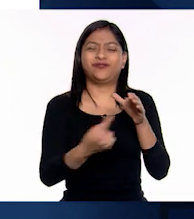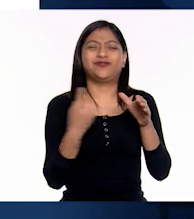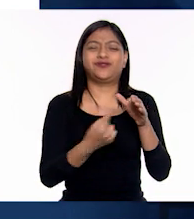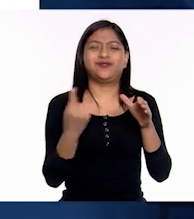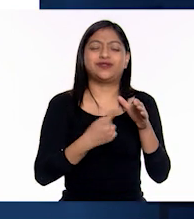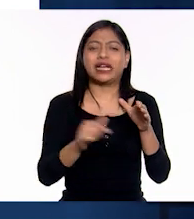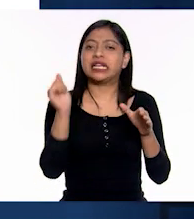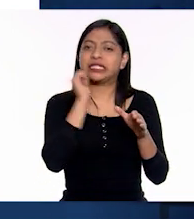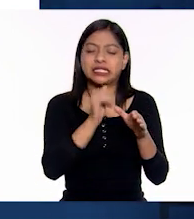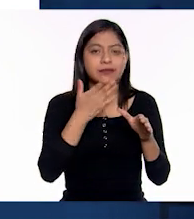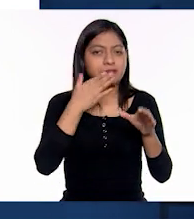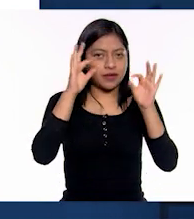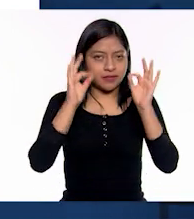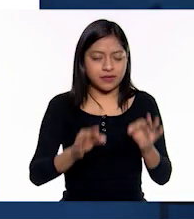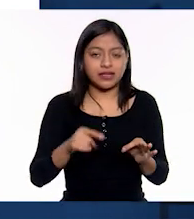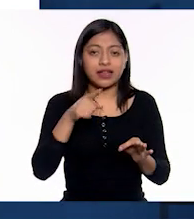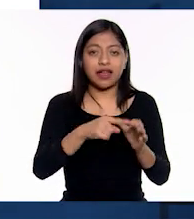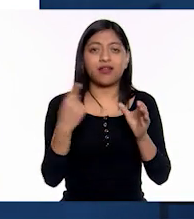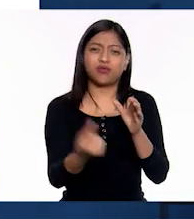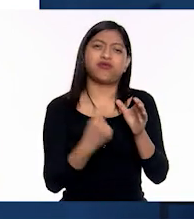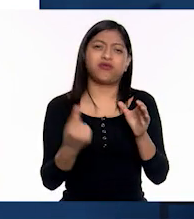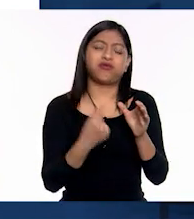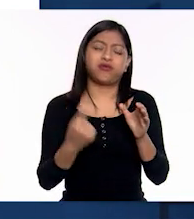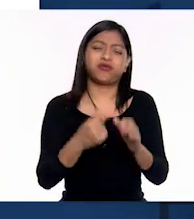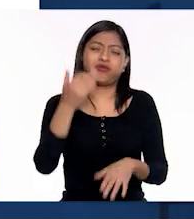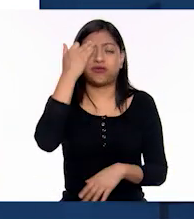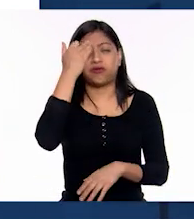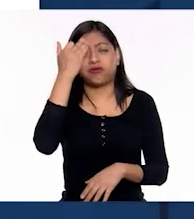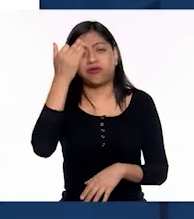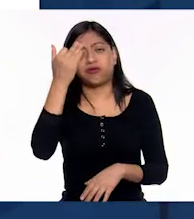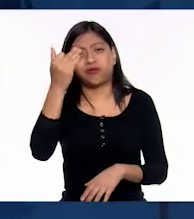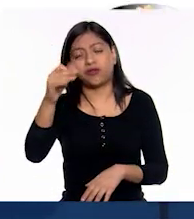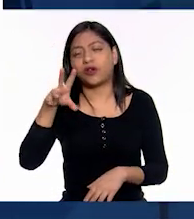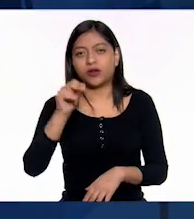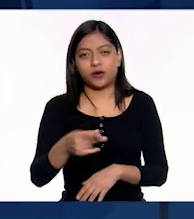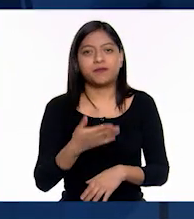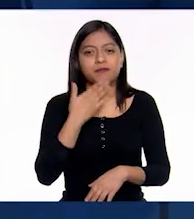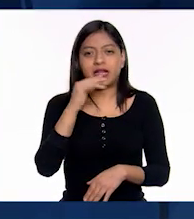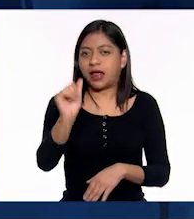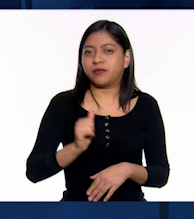tengan filo y no estén quebradas para que muelan mejor y el motor no se trabe tanto.